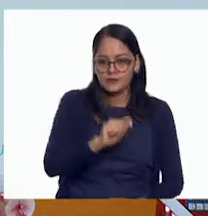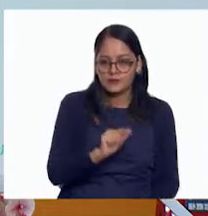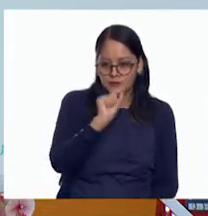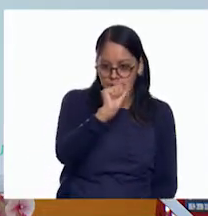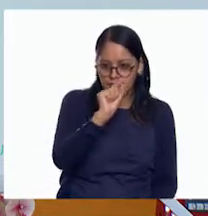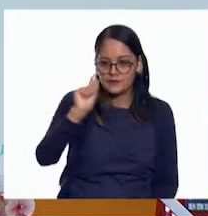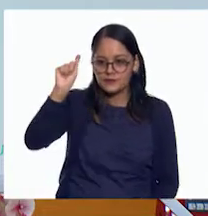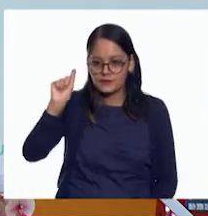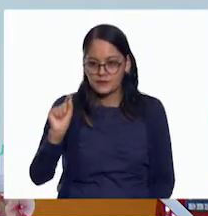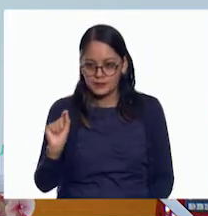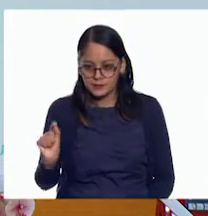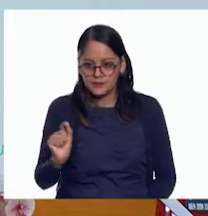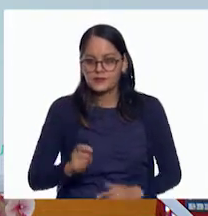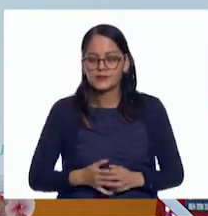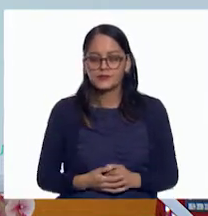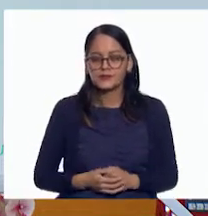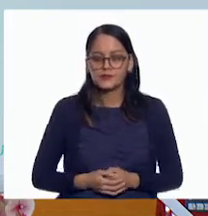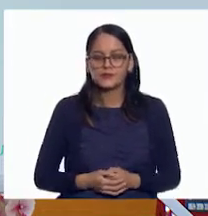signos de admiración